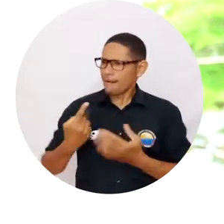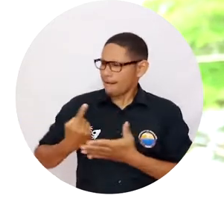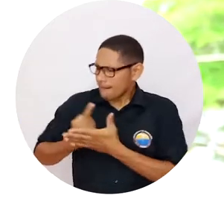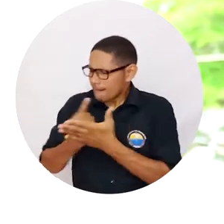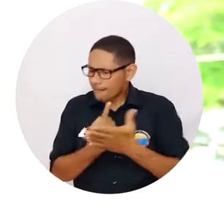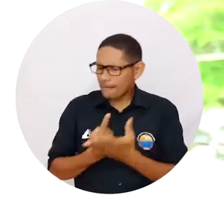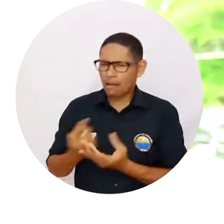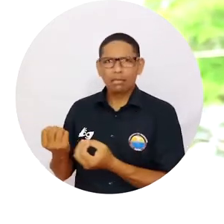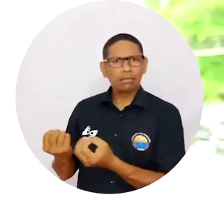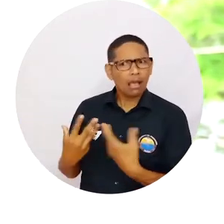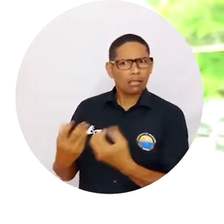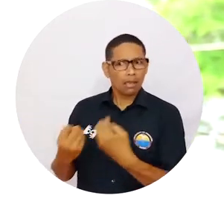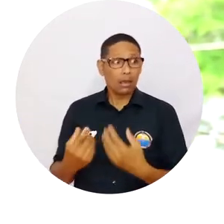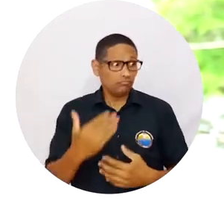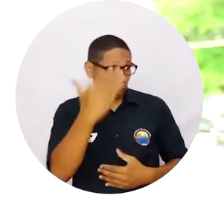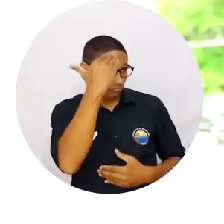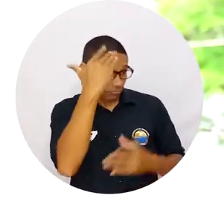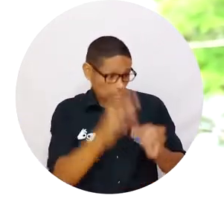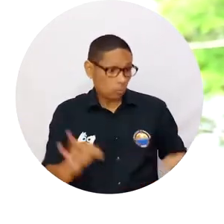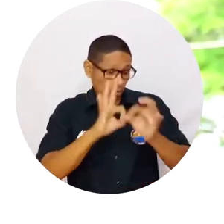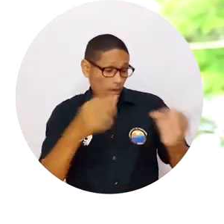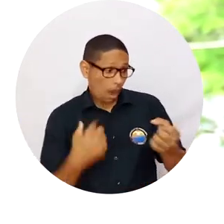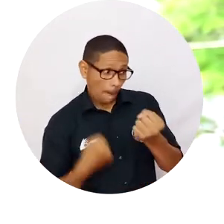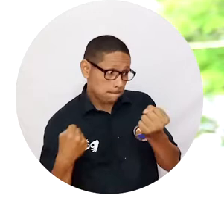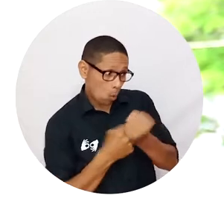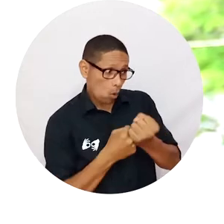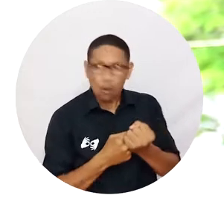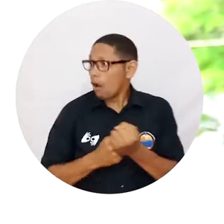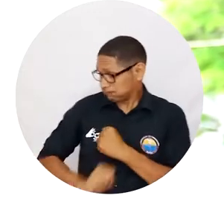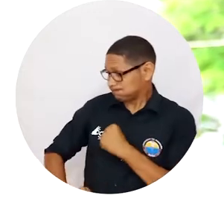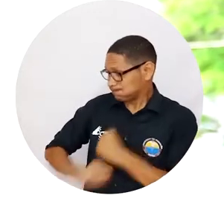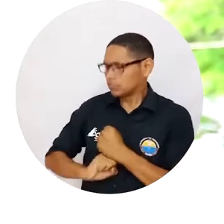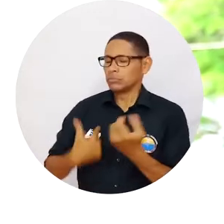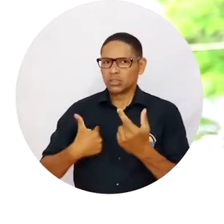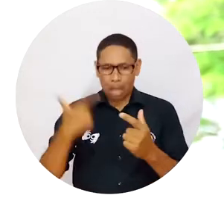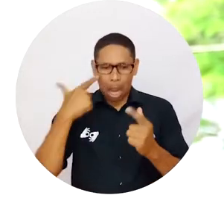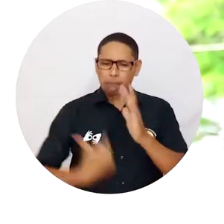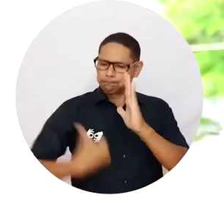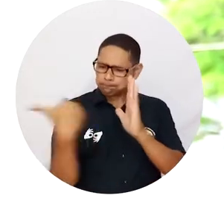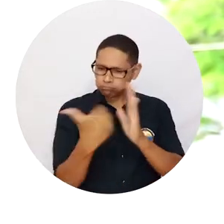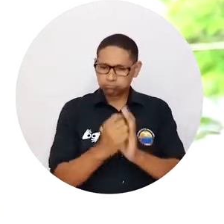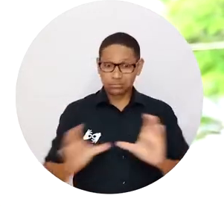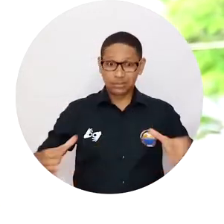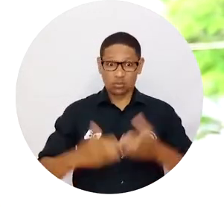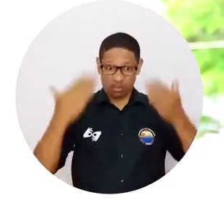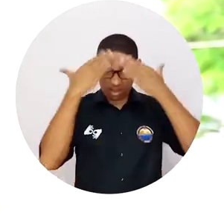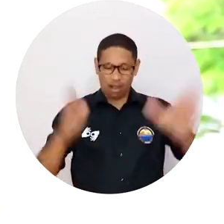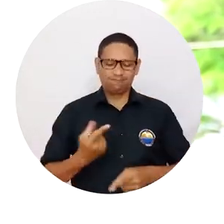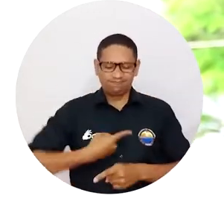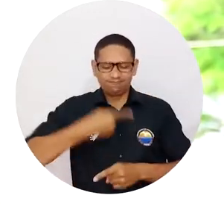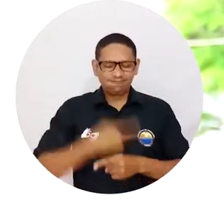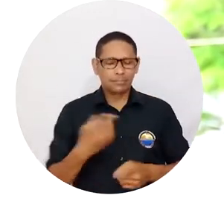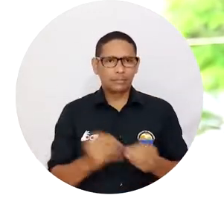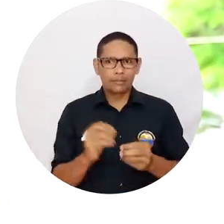ellos nos han dado a nosotros fe de que están en total apoyo de cumplir todas estas garantías de que el aula abierta sea llevada y que